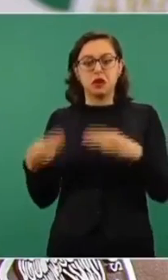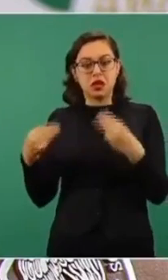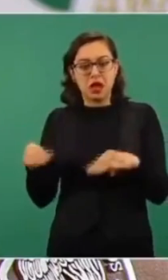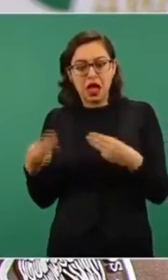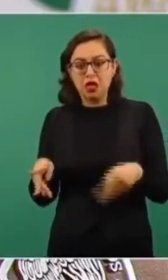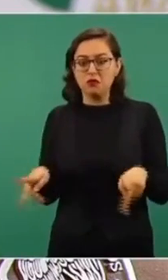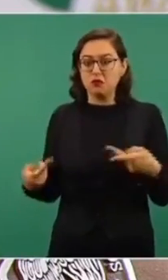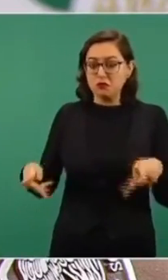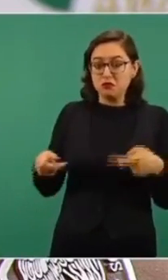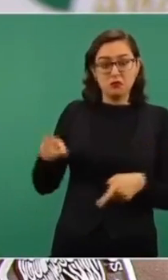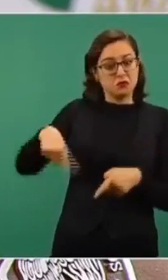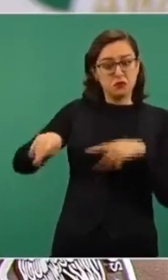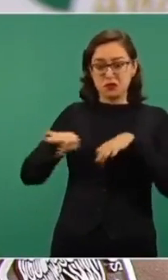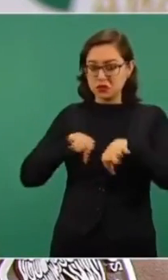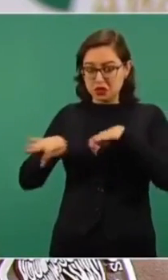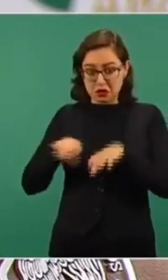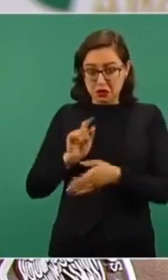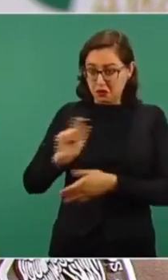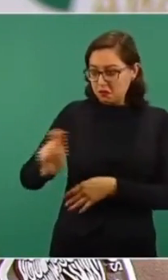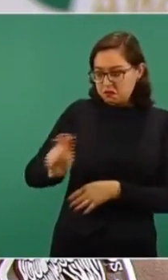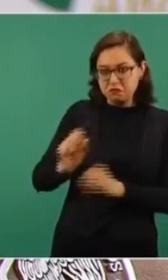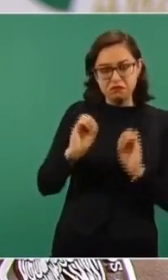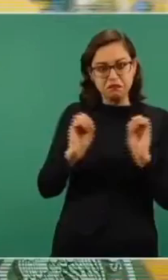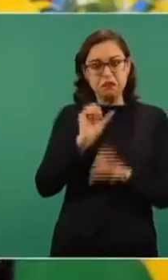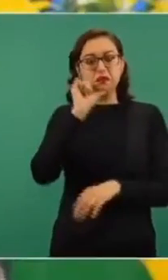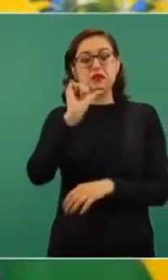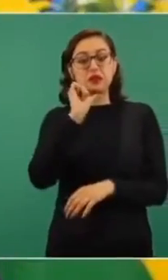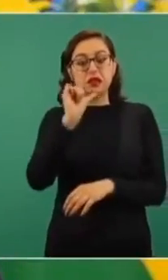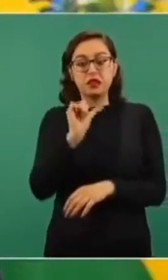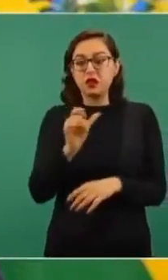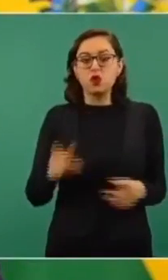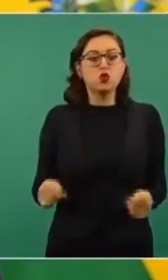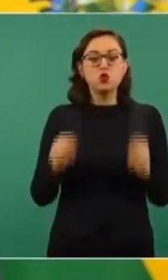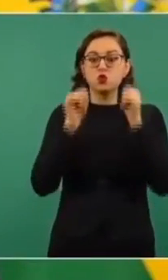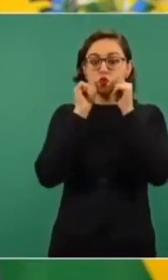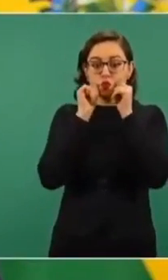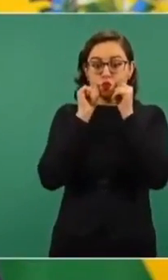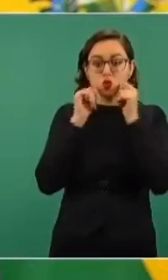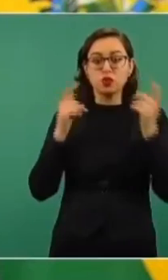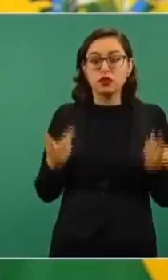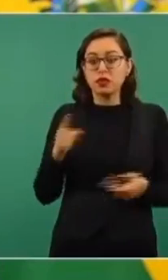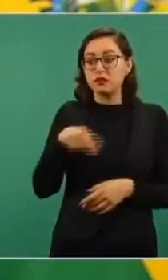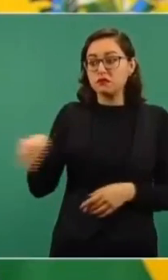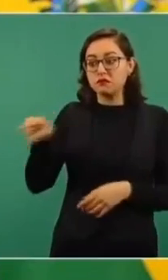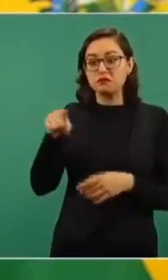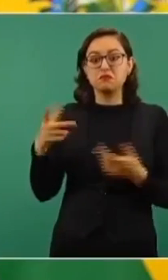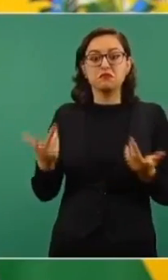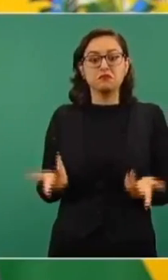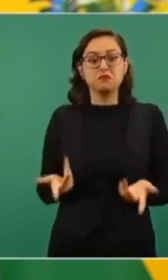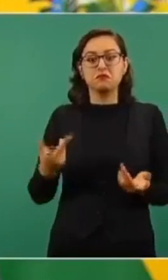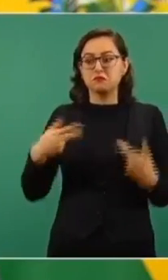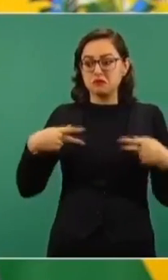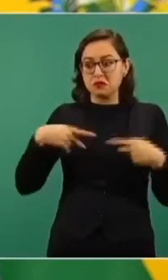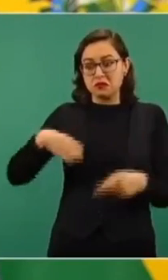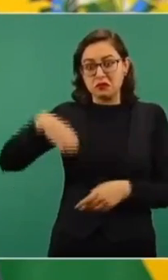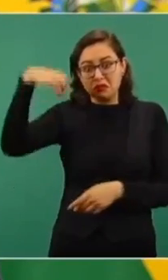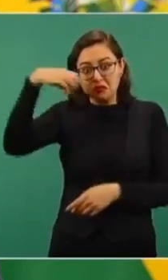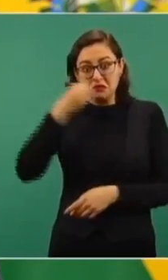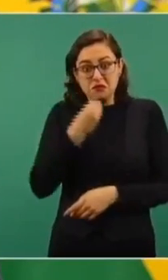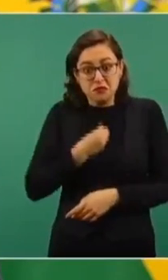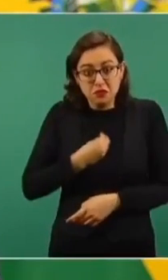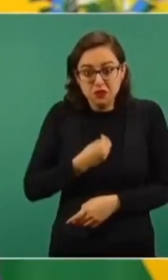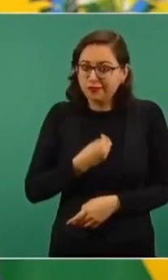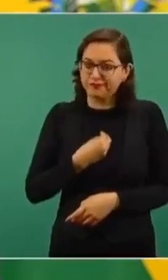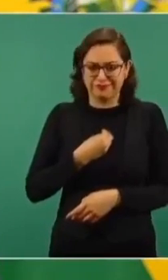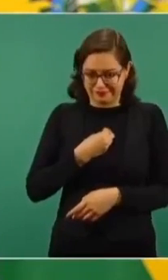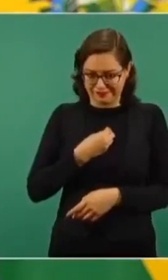y que no tiene un empleo, no tiene ingreso fijo, cuando termina su vida útil no tiene ninguna pensión. Esta es la pensión que